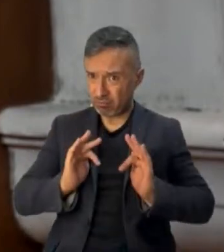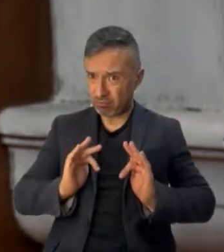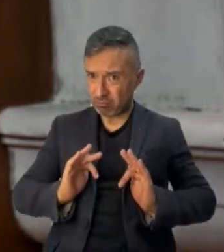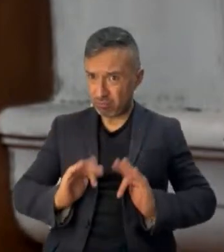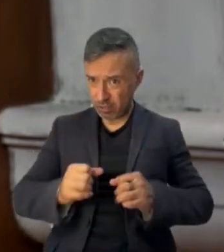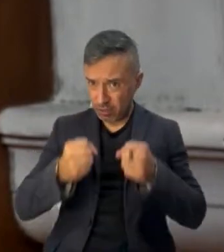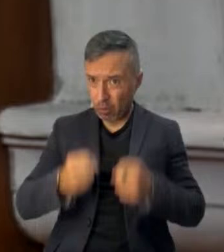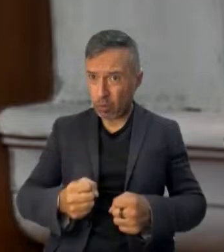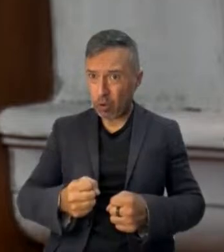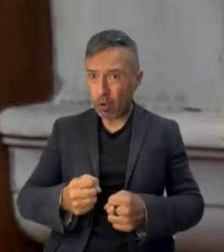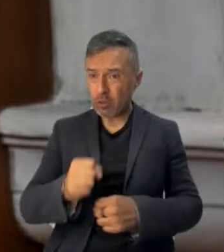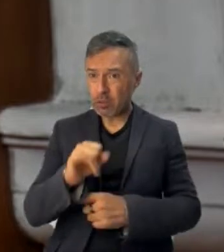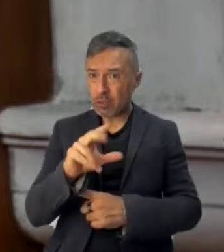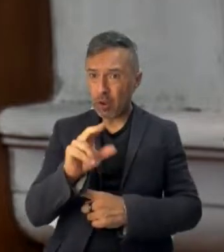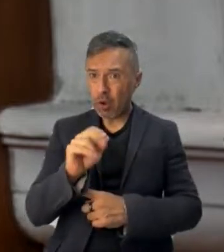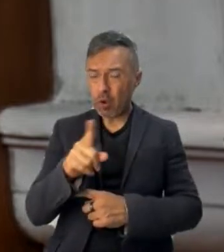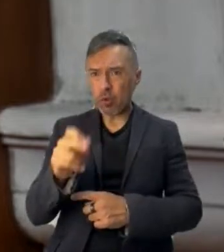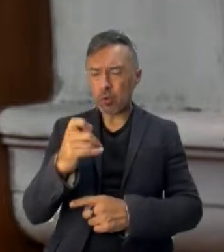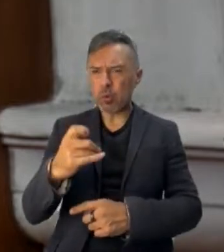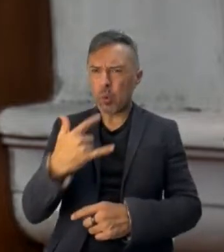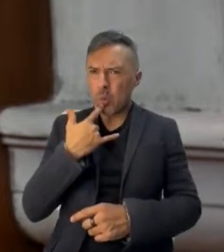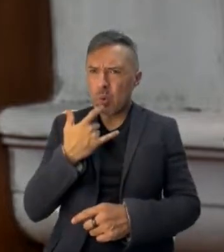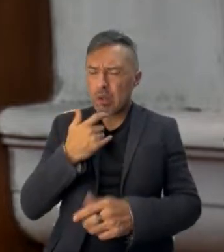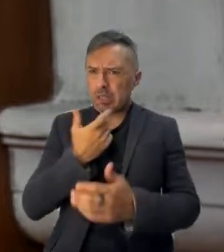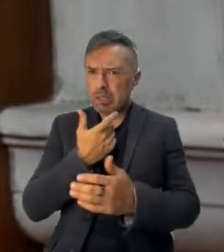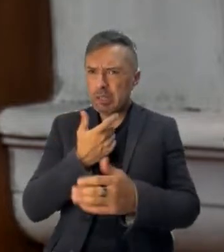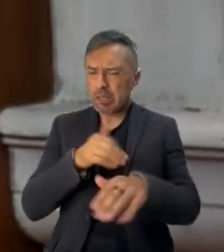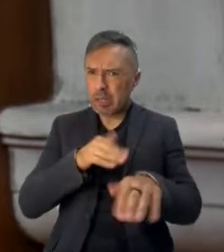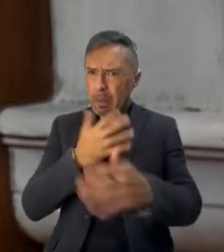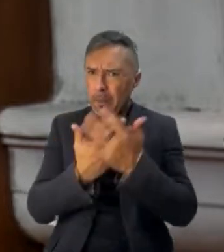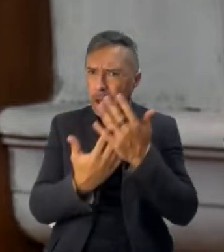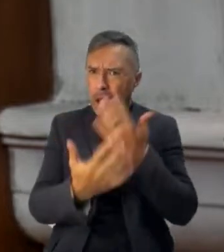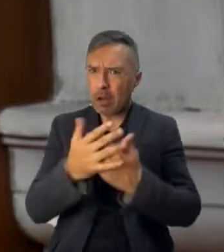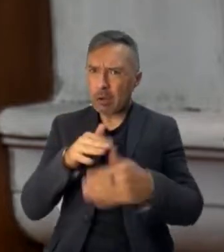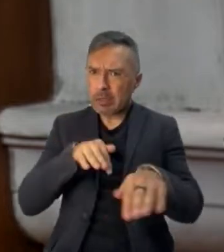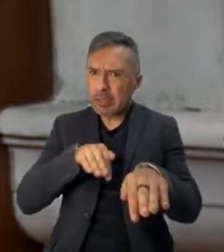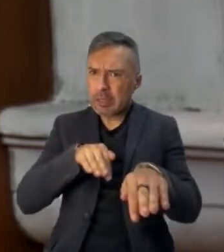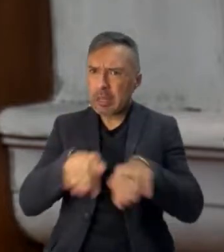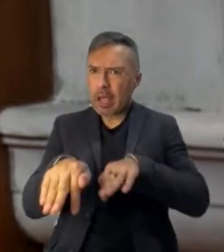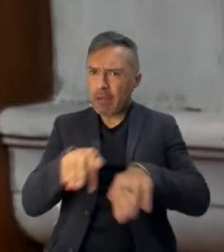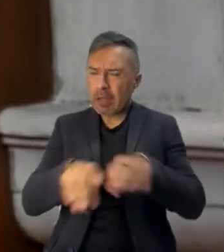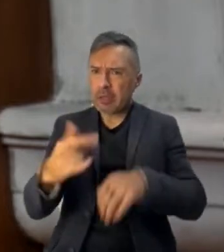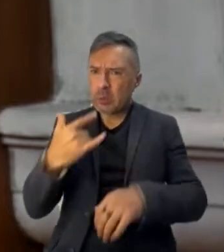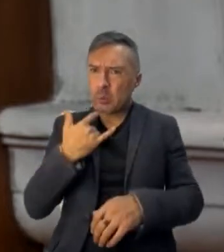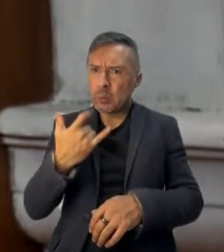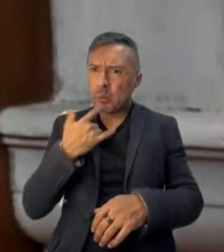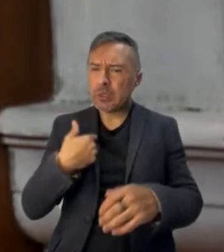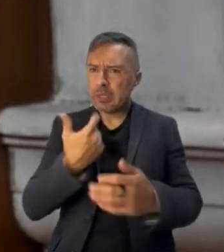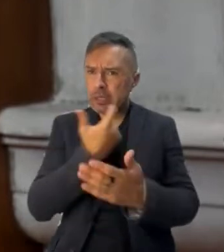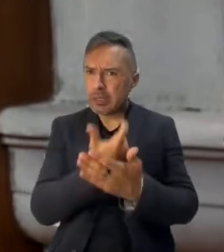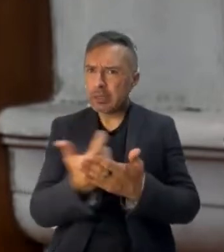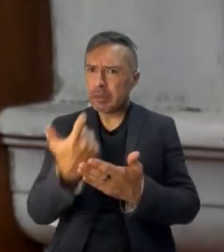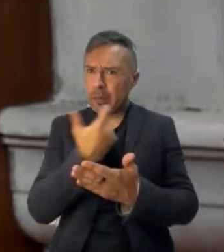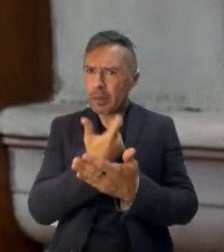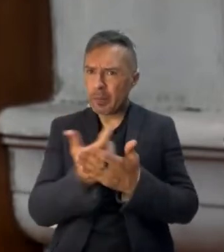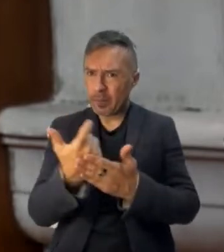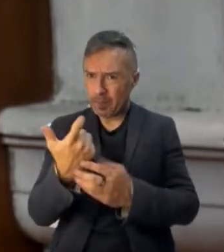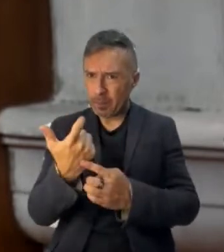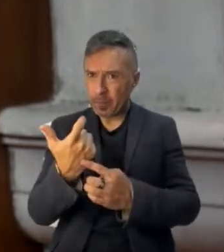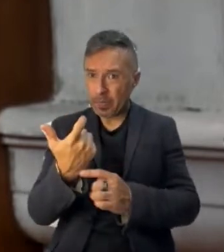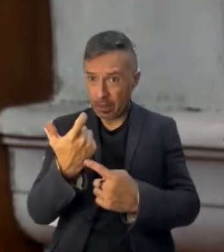que lo tienen y que se lo han ganado, les alcanza para llevar comida a sus